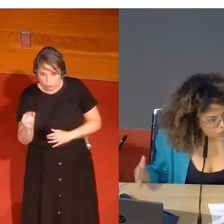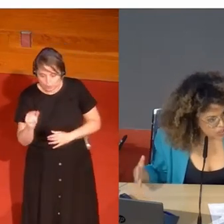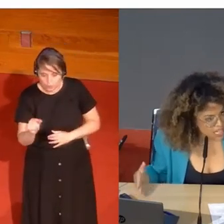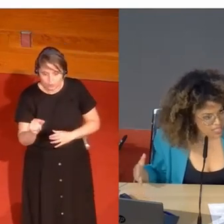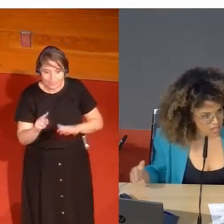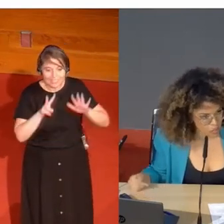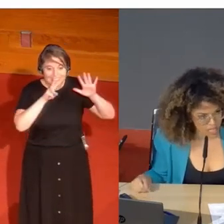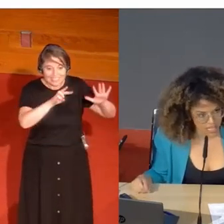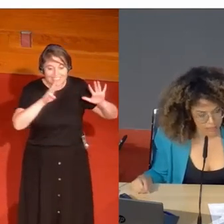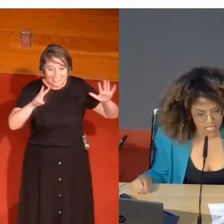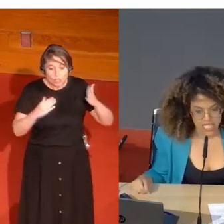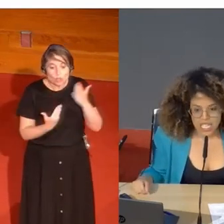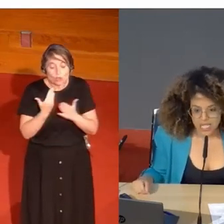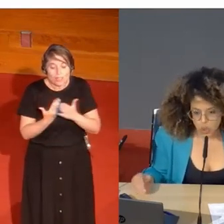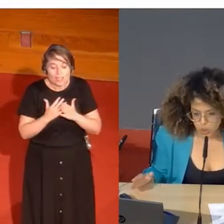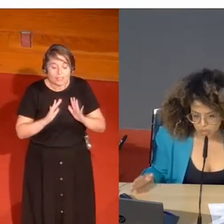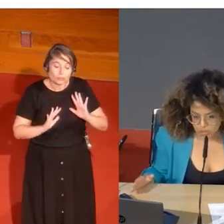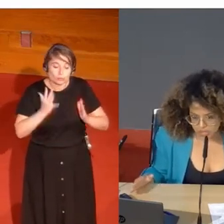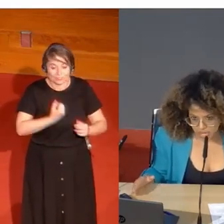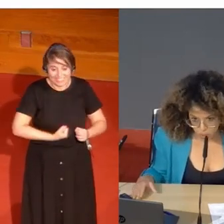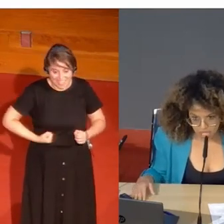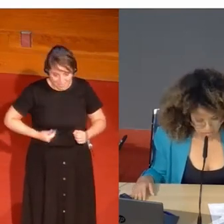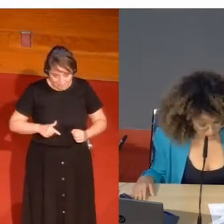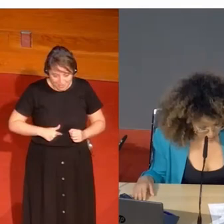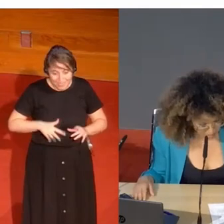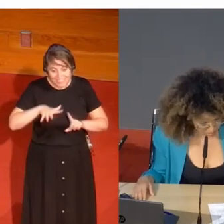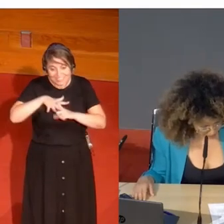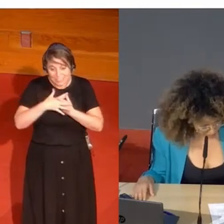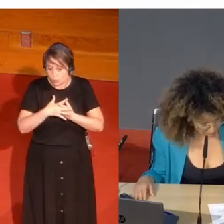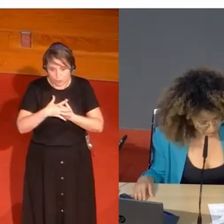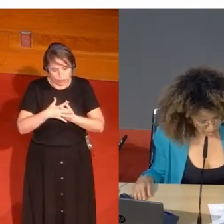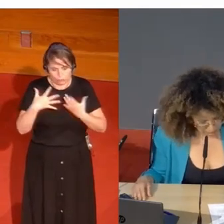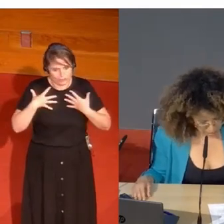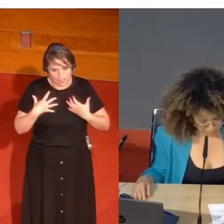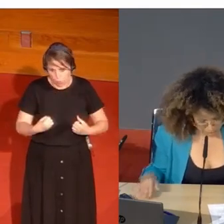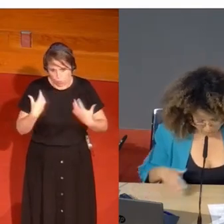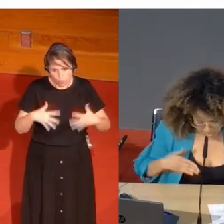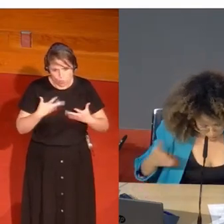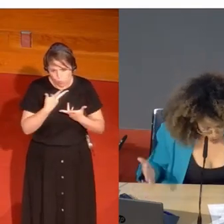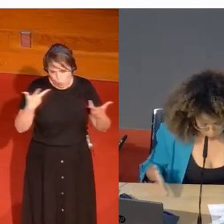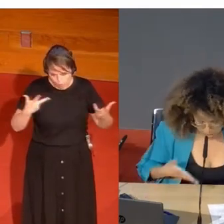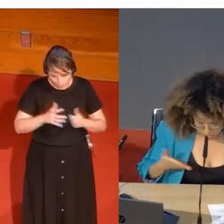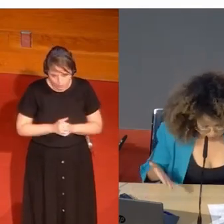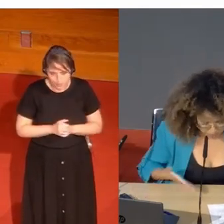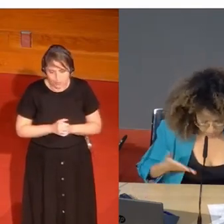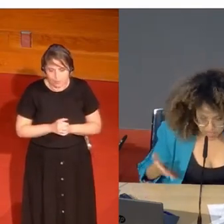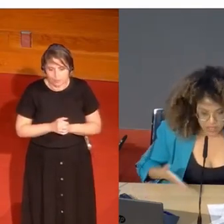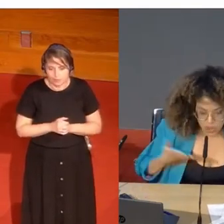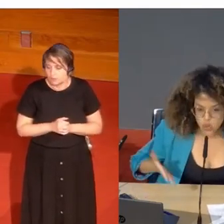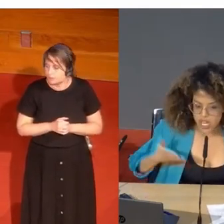78 días en huelga de hambre y su situación de salud es realmente grave así que bueno